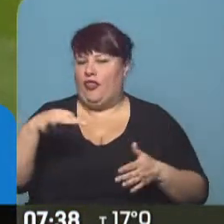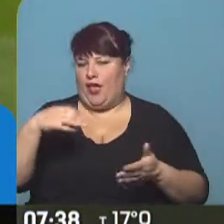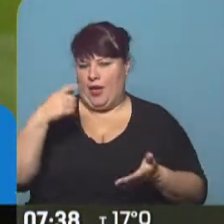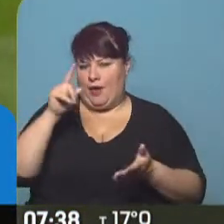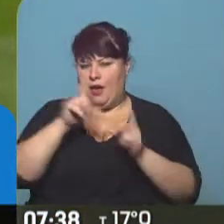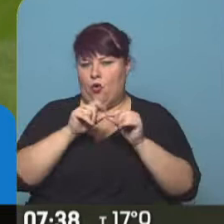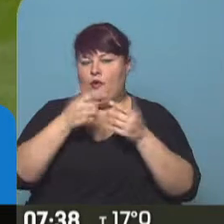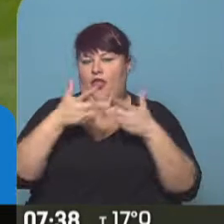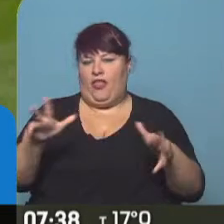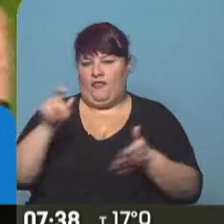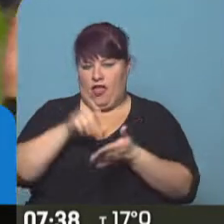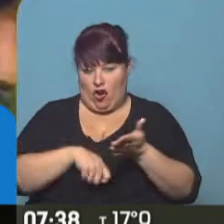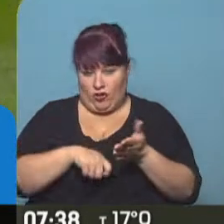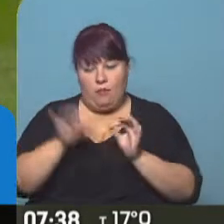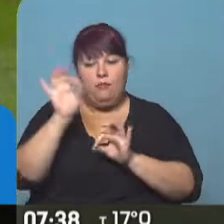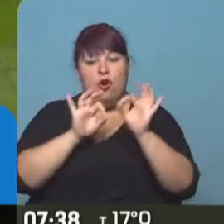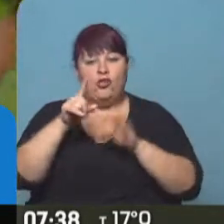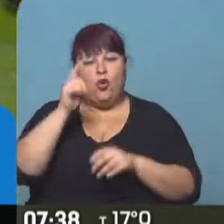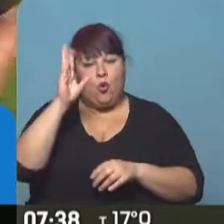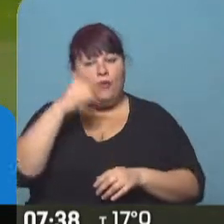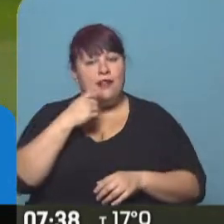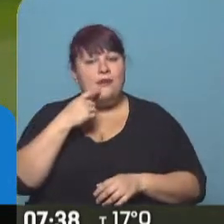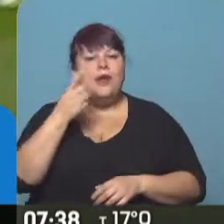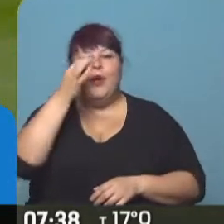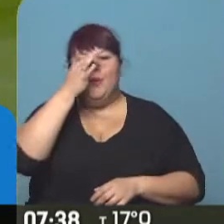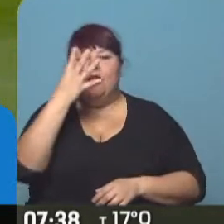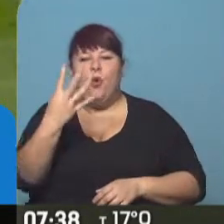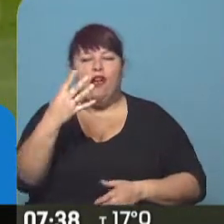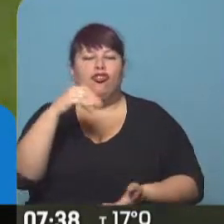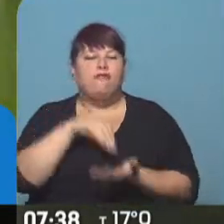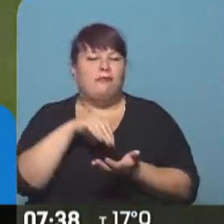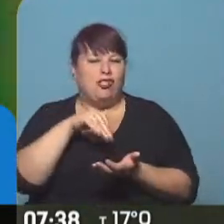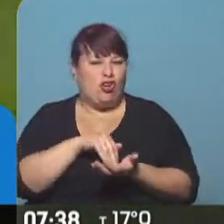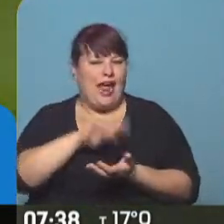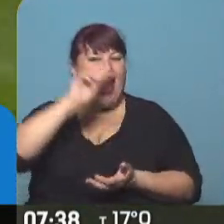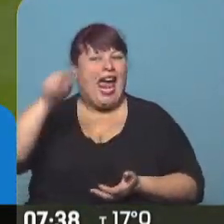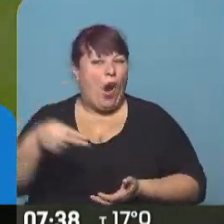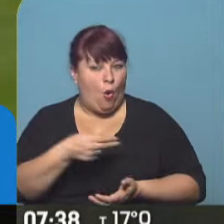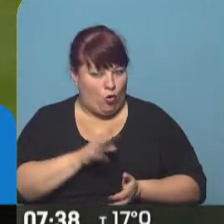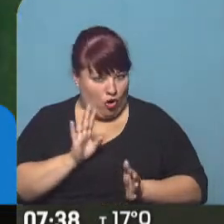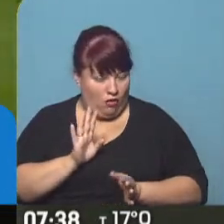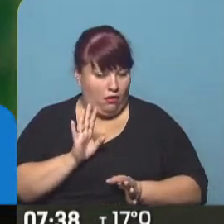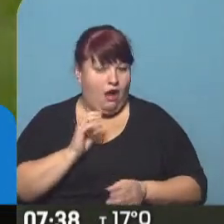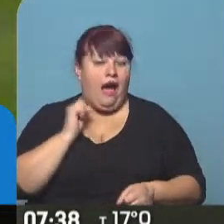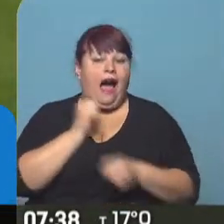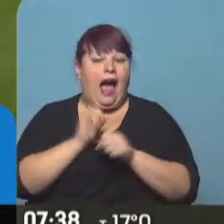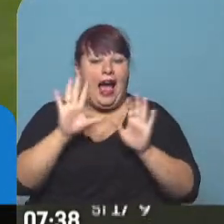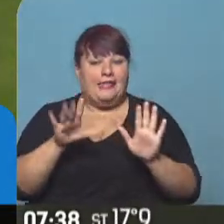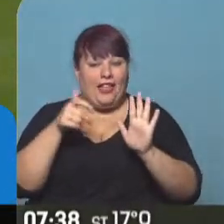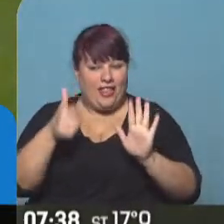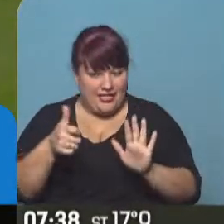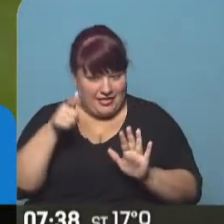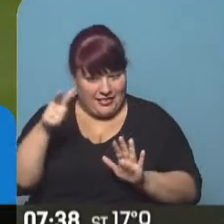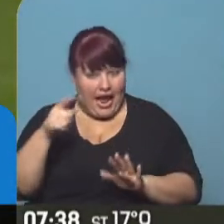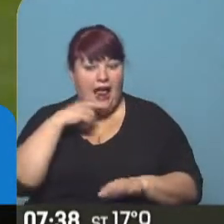la cláusula de rescisión tasada por el club millonario en 24 millones de euros. Hasta los 16